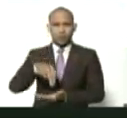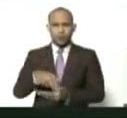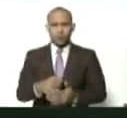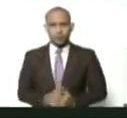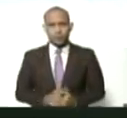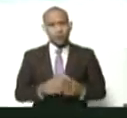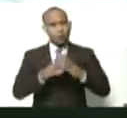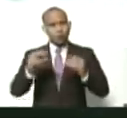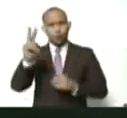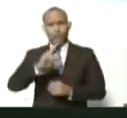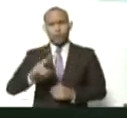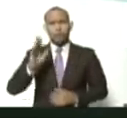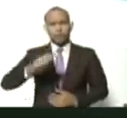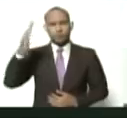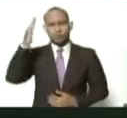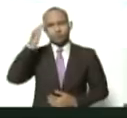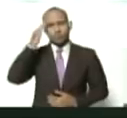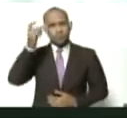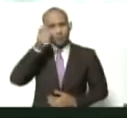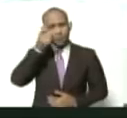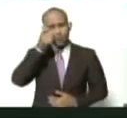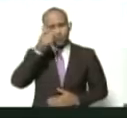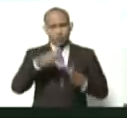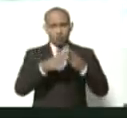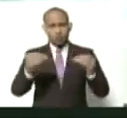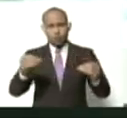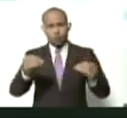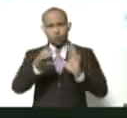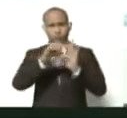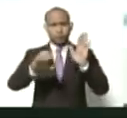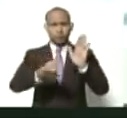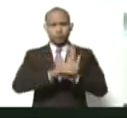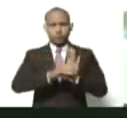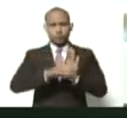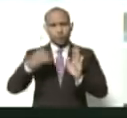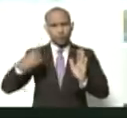Toda Venezuela está pendiente de esa designación constitucional.